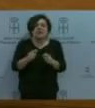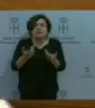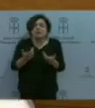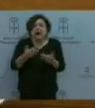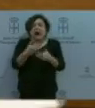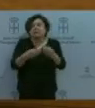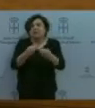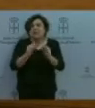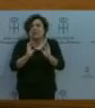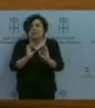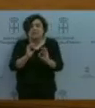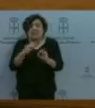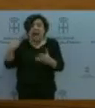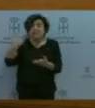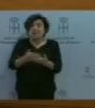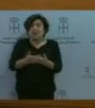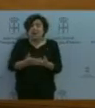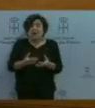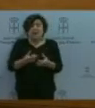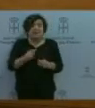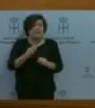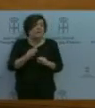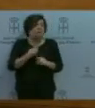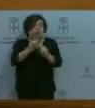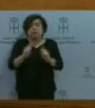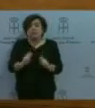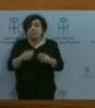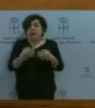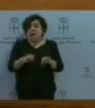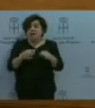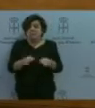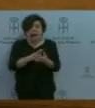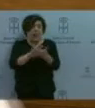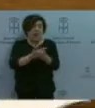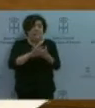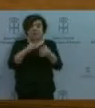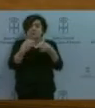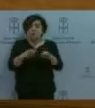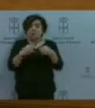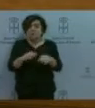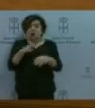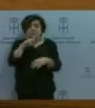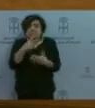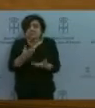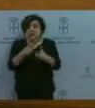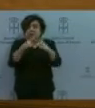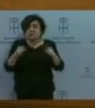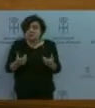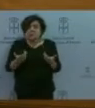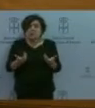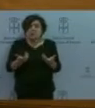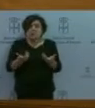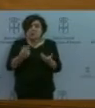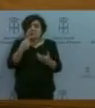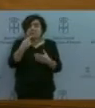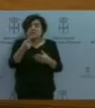diga, sí, cuando usted dice, señor el portavoz del Grupo de Vox, que el portavoz del Grupo de Ciudadanos, que el